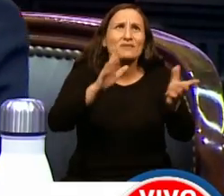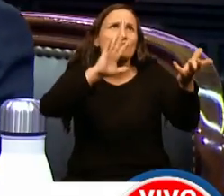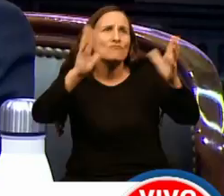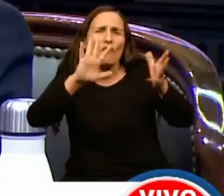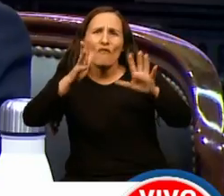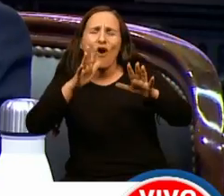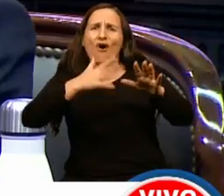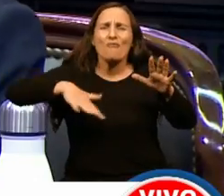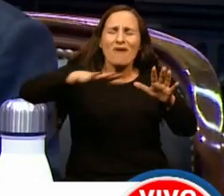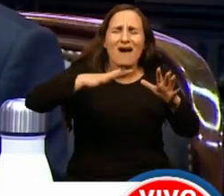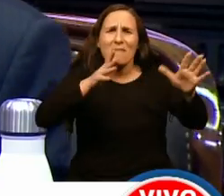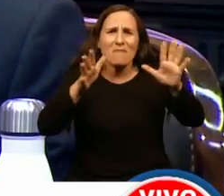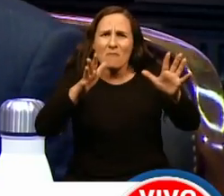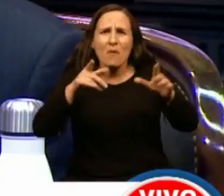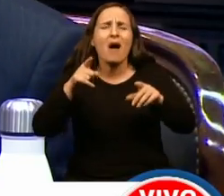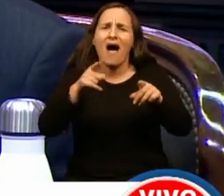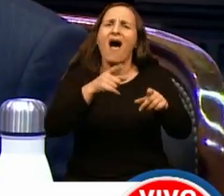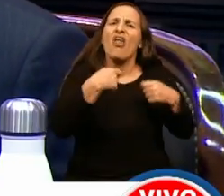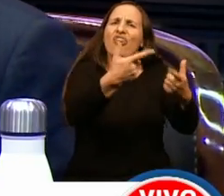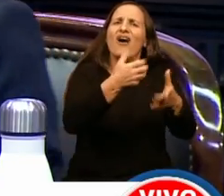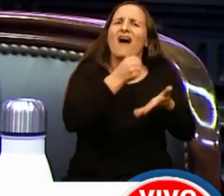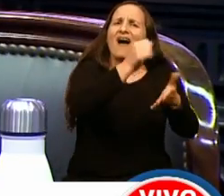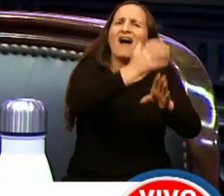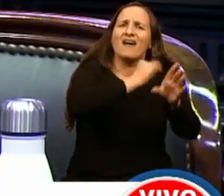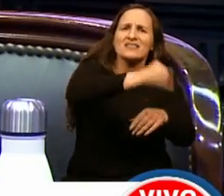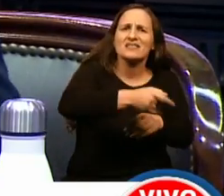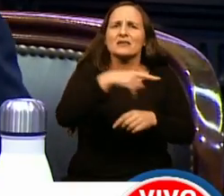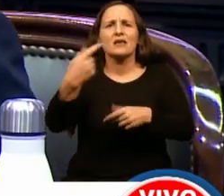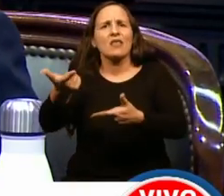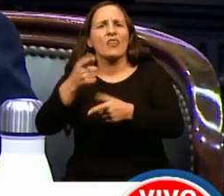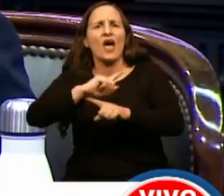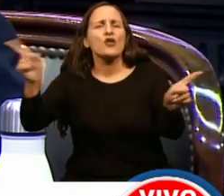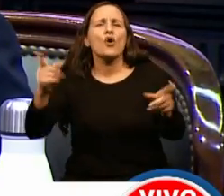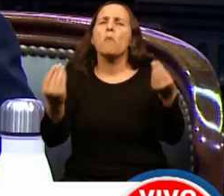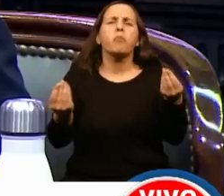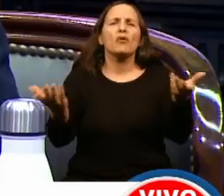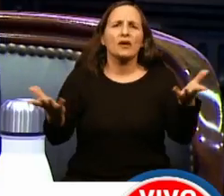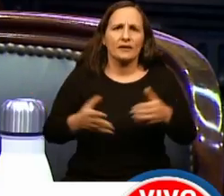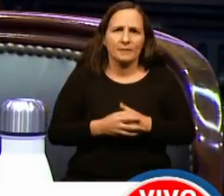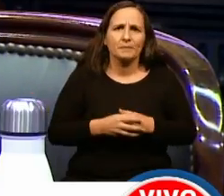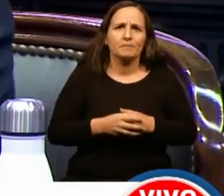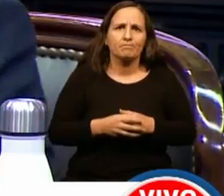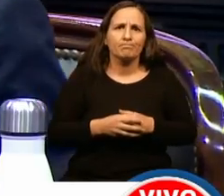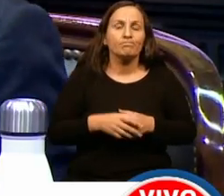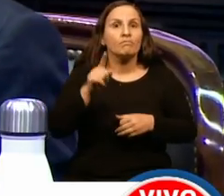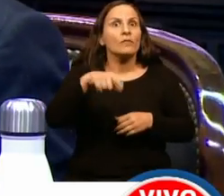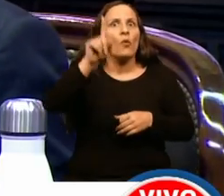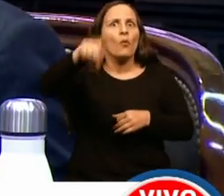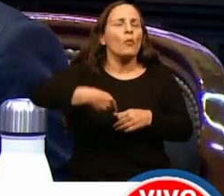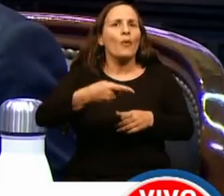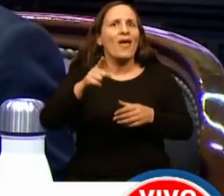otras y sin embargo unas tenían beneficios y otras no lo tenían y esto perjudicaba